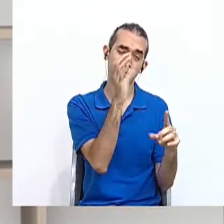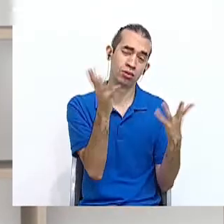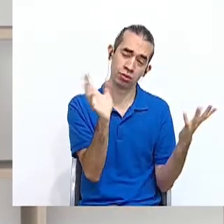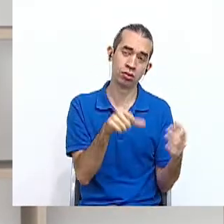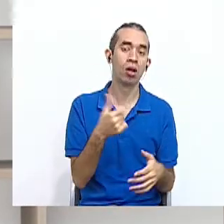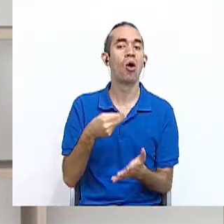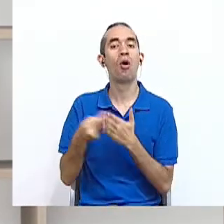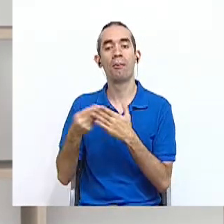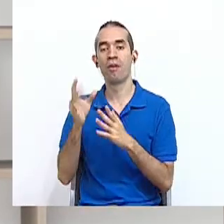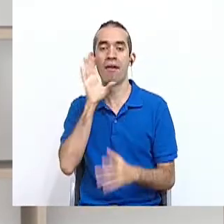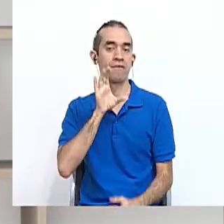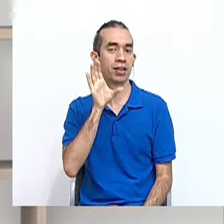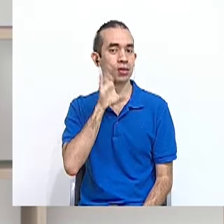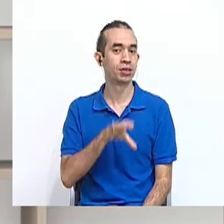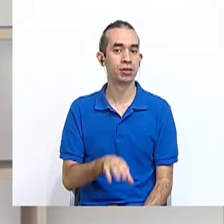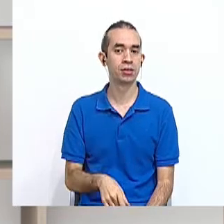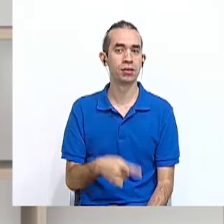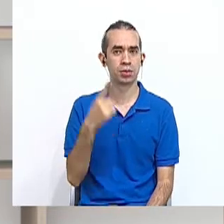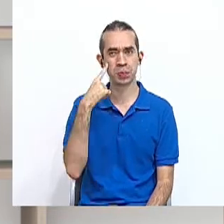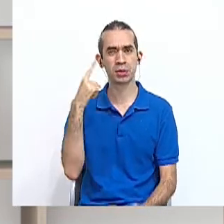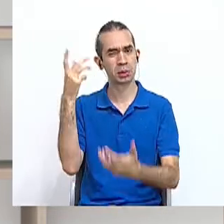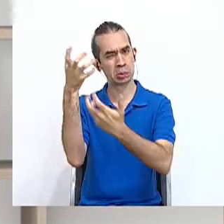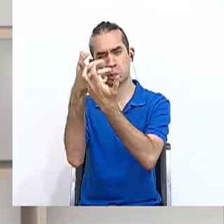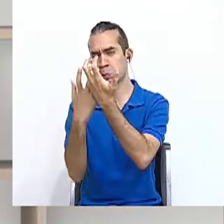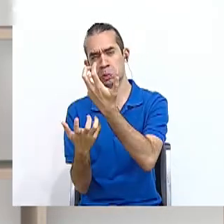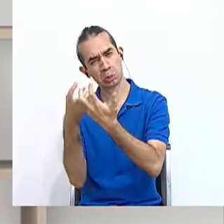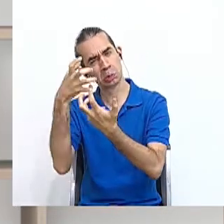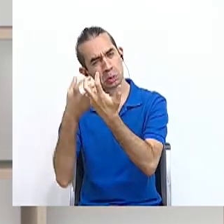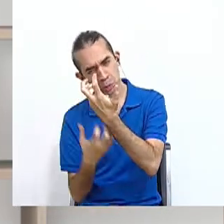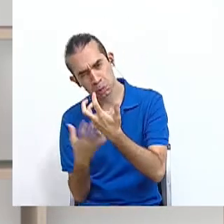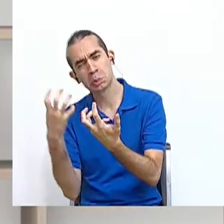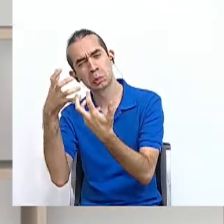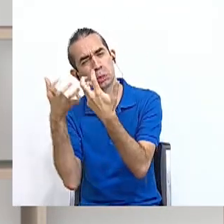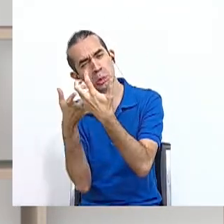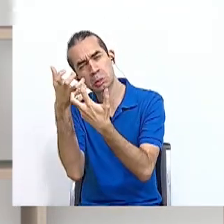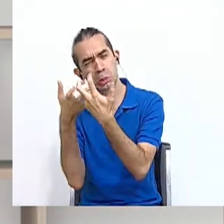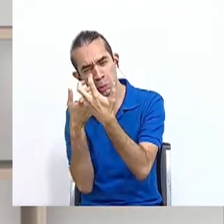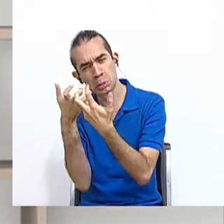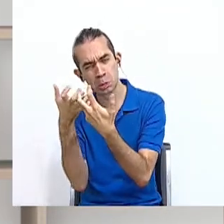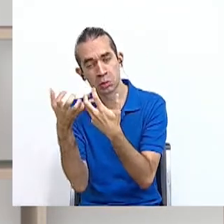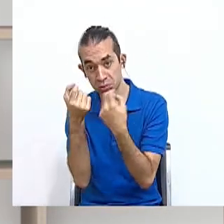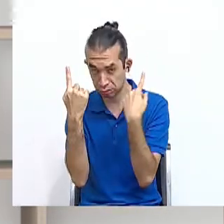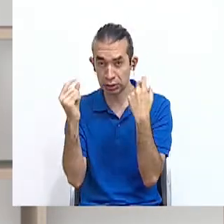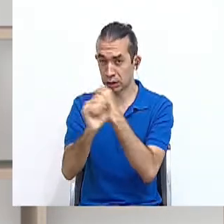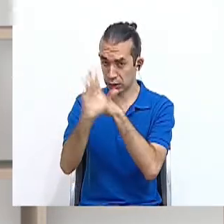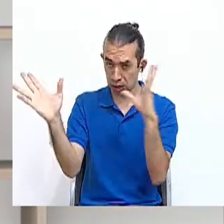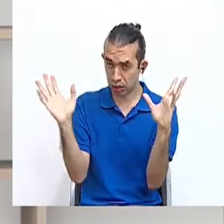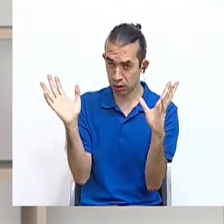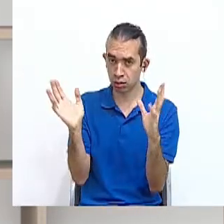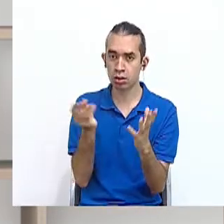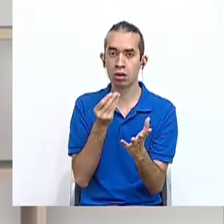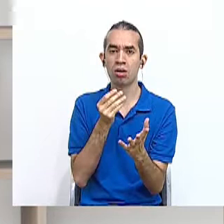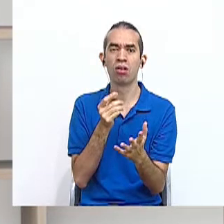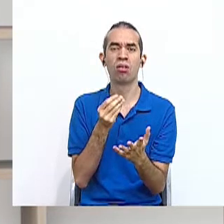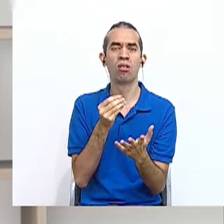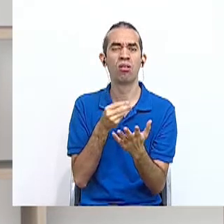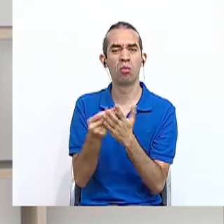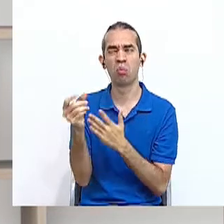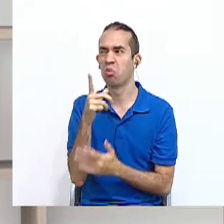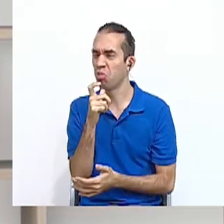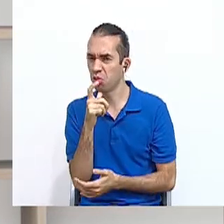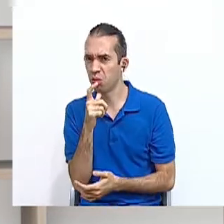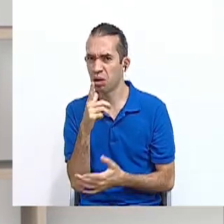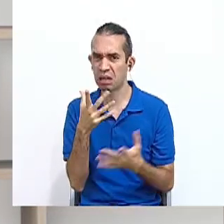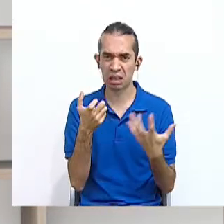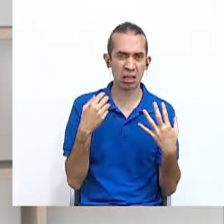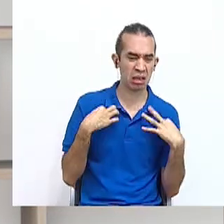café. Vean la incoherencia, tal vez haya un mensaje, pero el mensaje está claro. ¿Quién compró? ¿Quién era el que quería la camisa